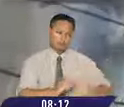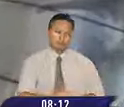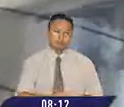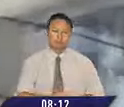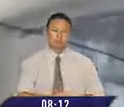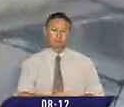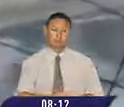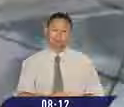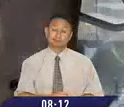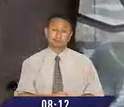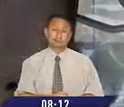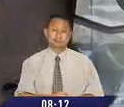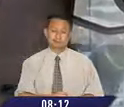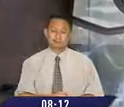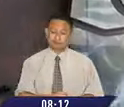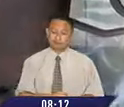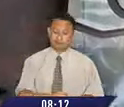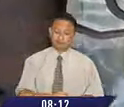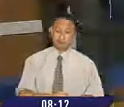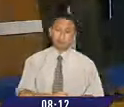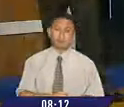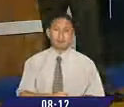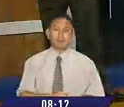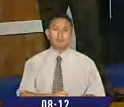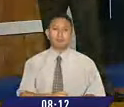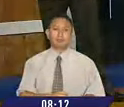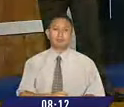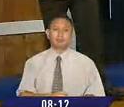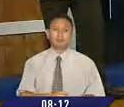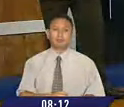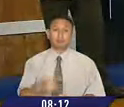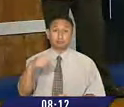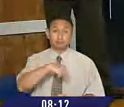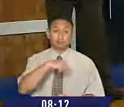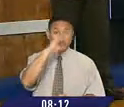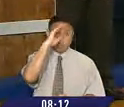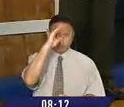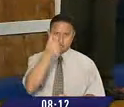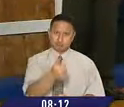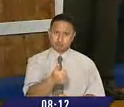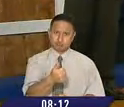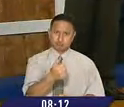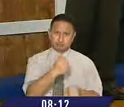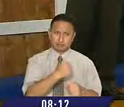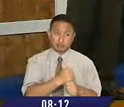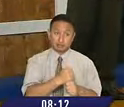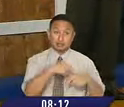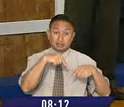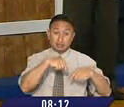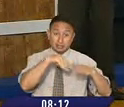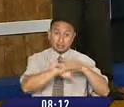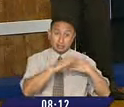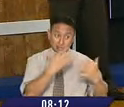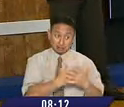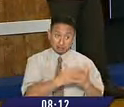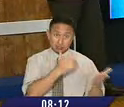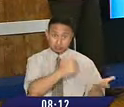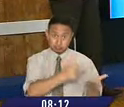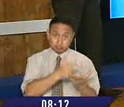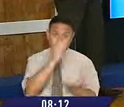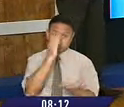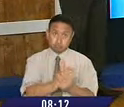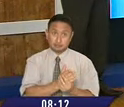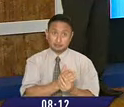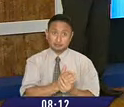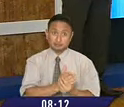En Quito informó Iván Casamen. Y sin duda es un buen trabajo ahí de la Policía Nacional, evitó una matanza en esta cárcel, me parece que es la cárcel de